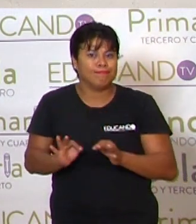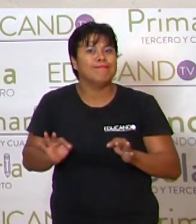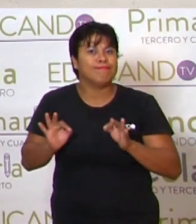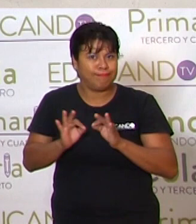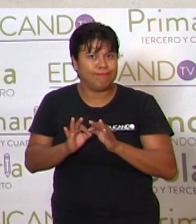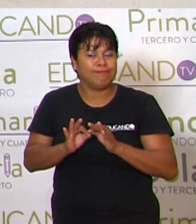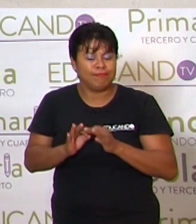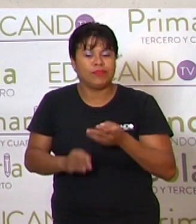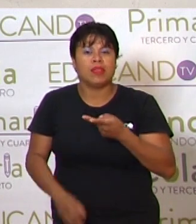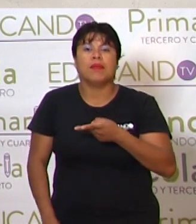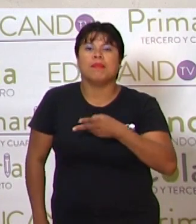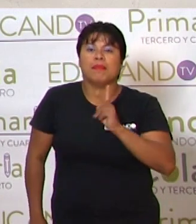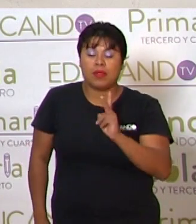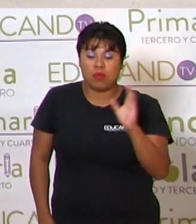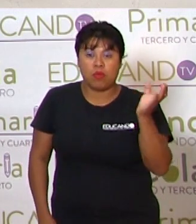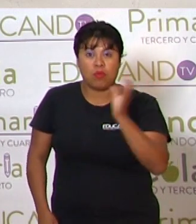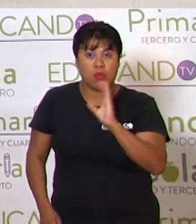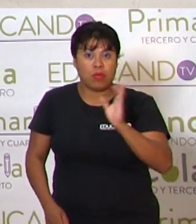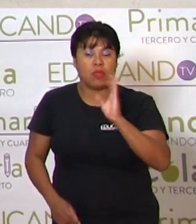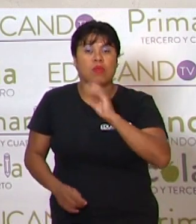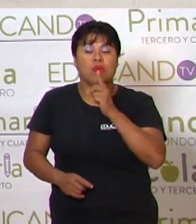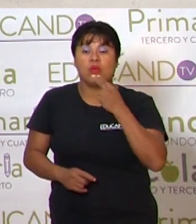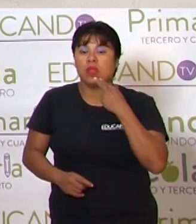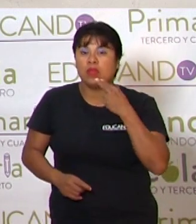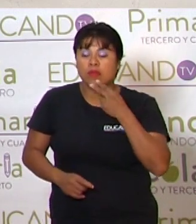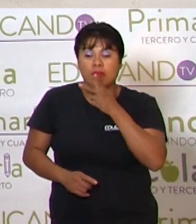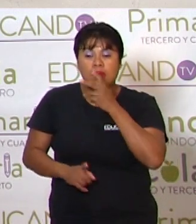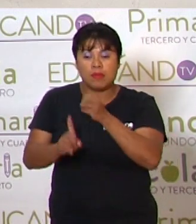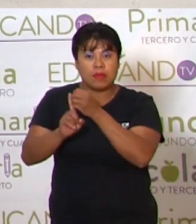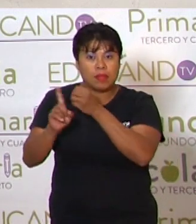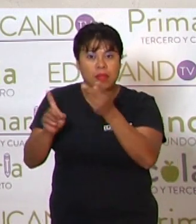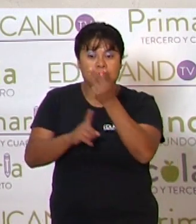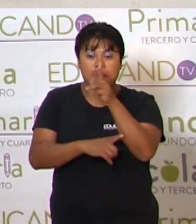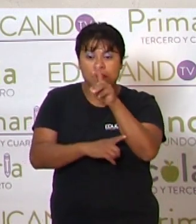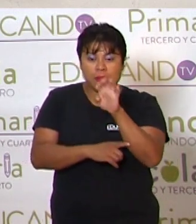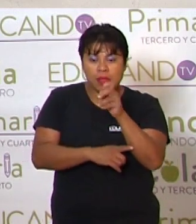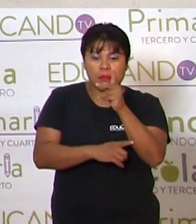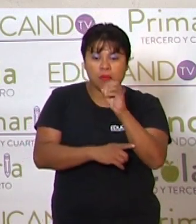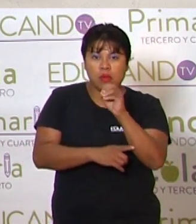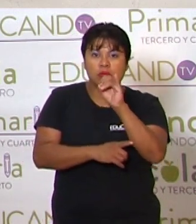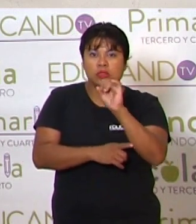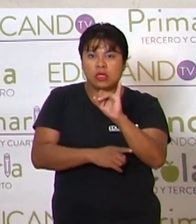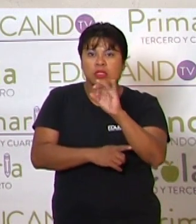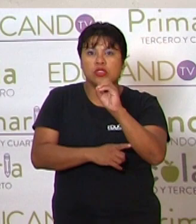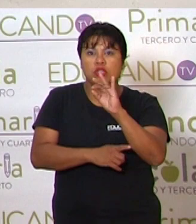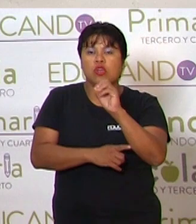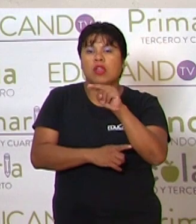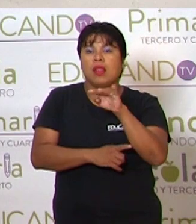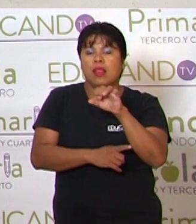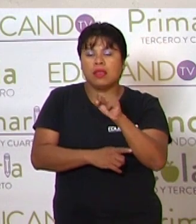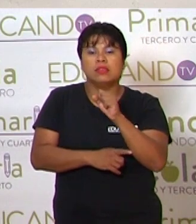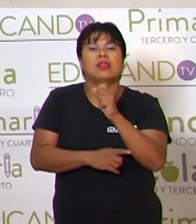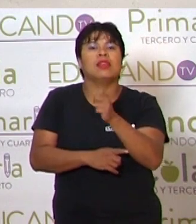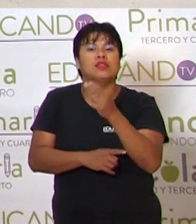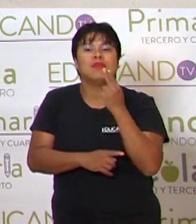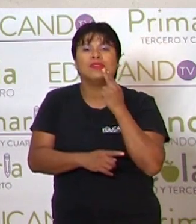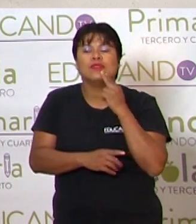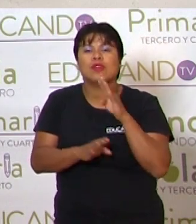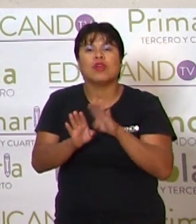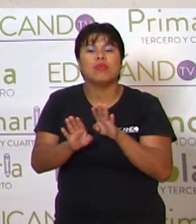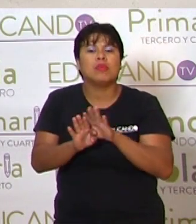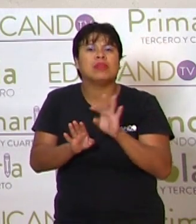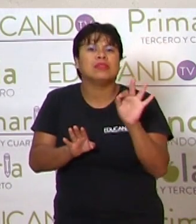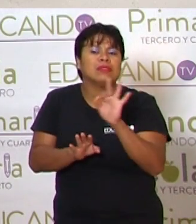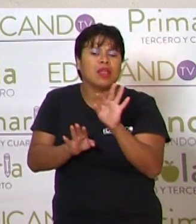función, pero al momento de utilizar las frases preposicionales, van a funcionar como